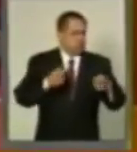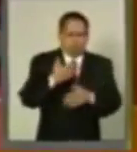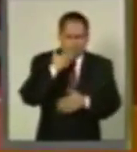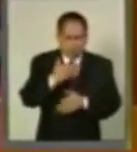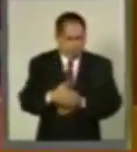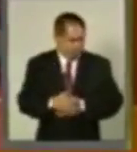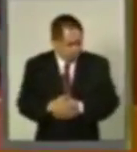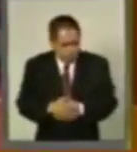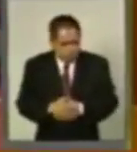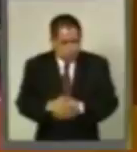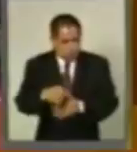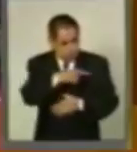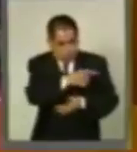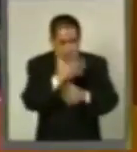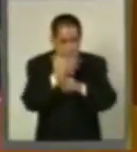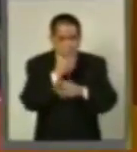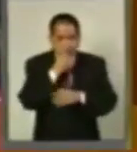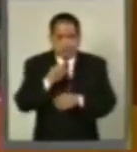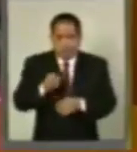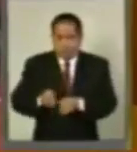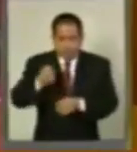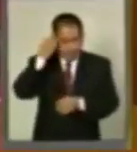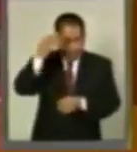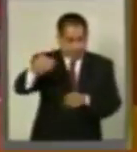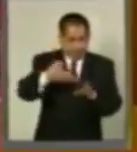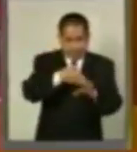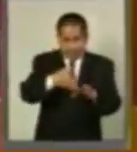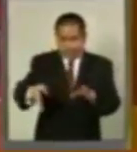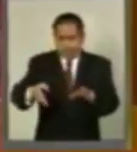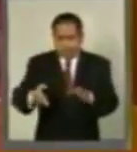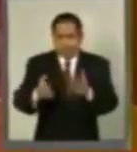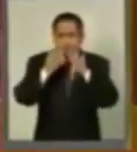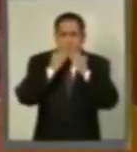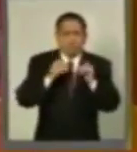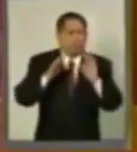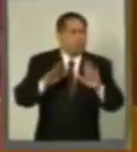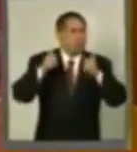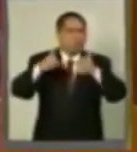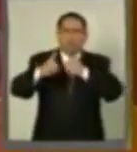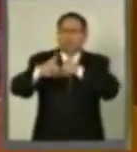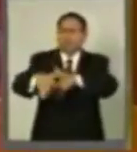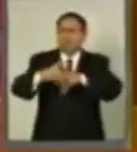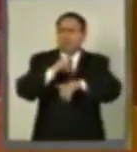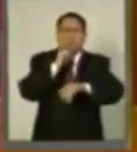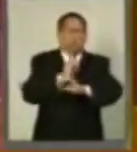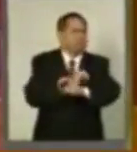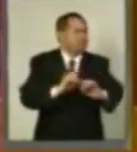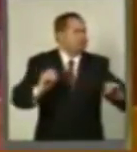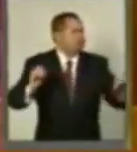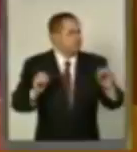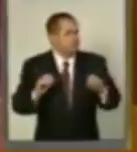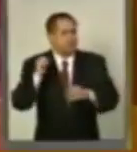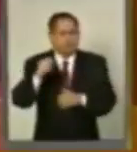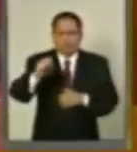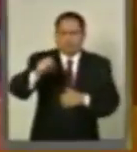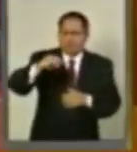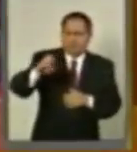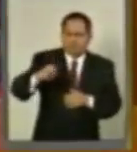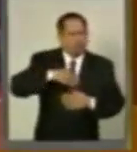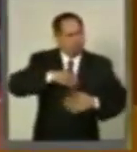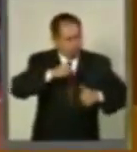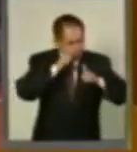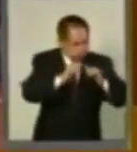Dice, y dijo, esta es la etapa en la que no hay afuera manifestaciones, no hay un ESME que no sea